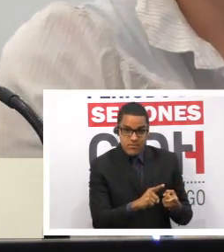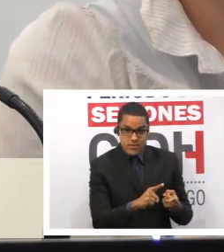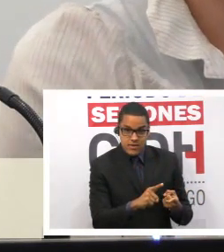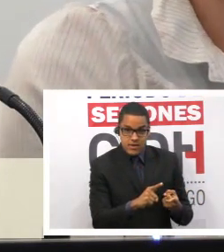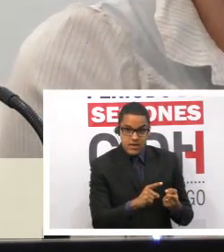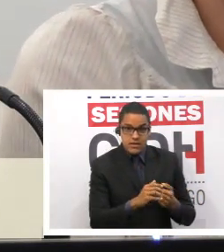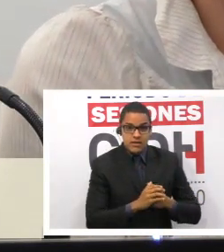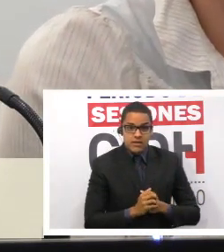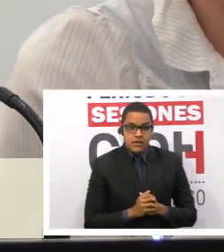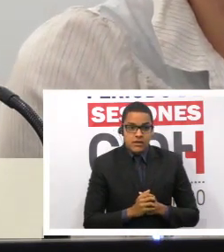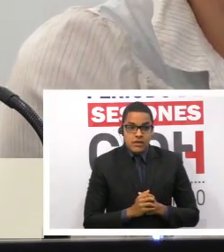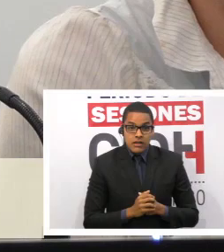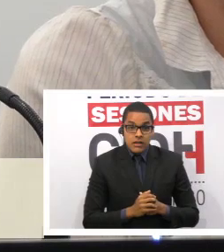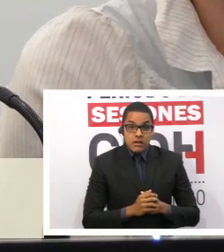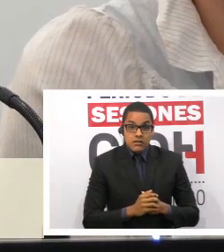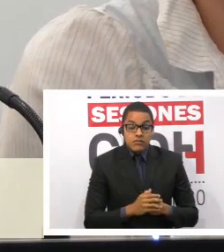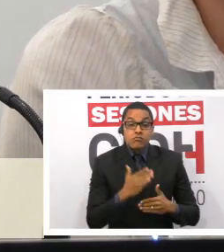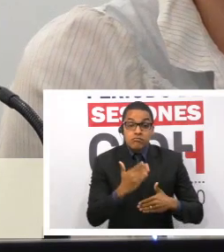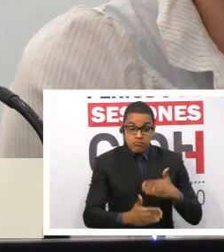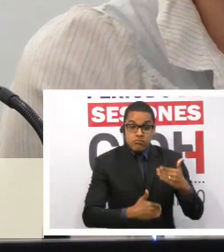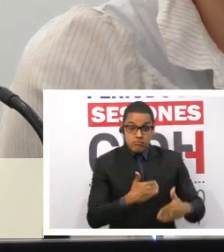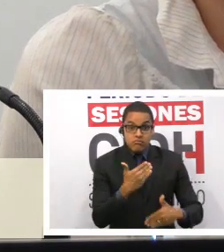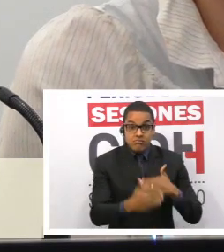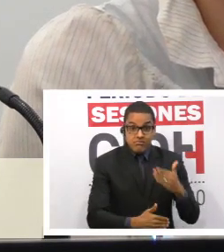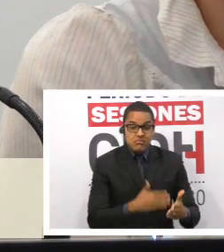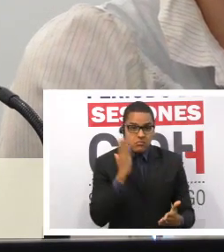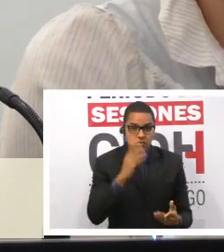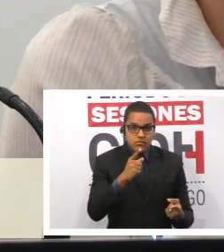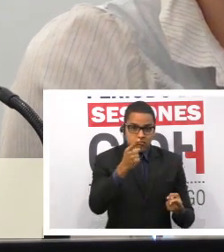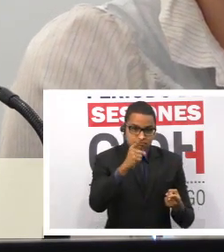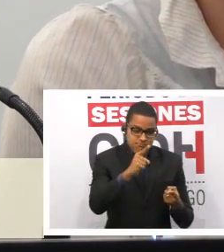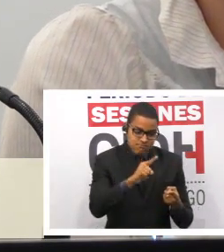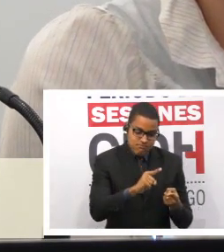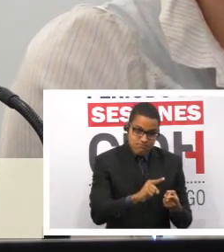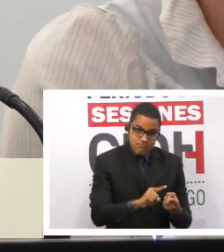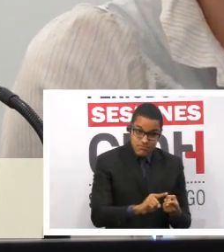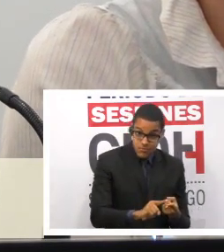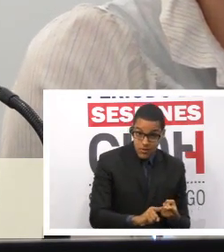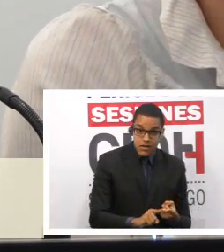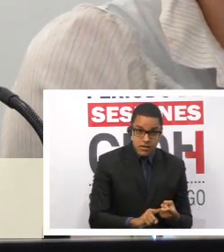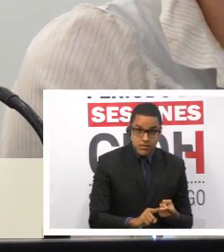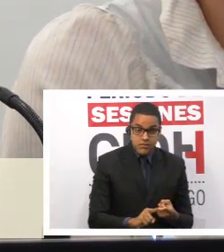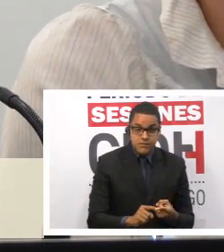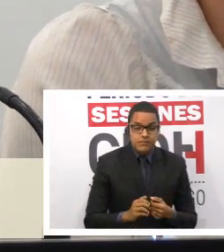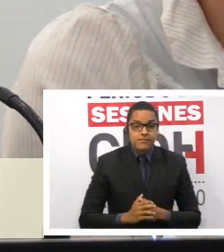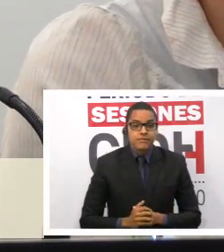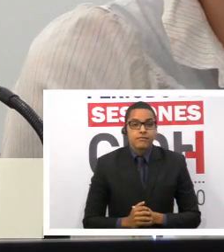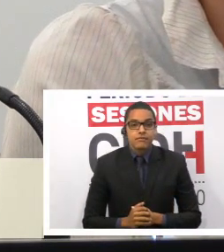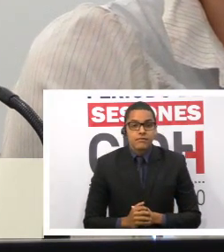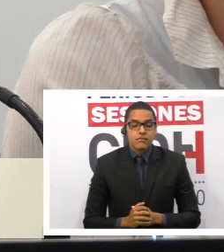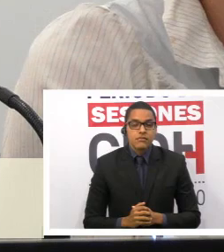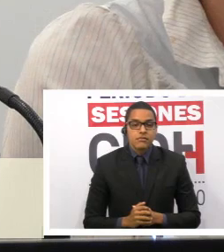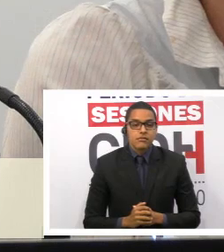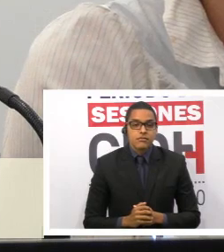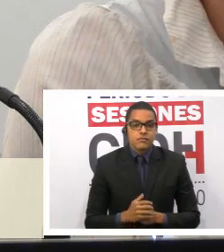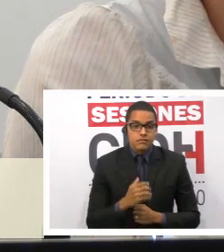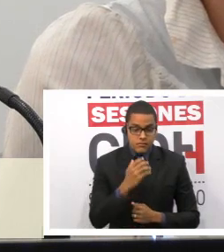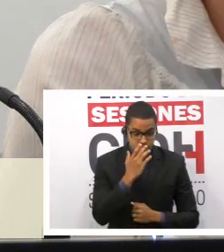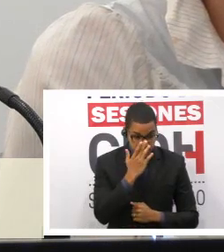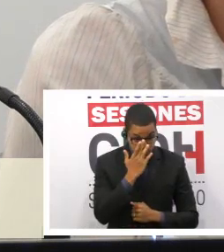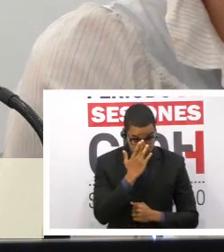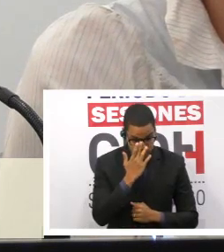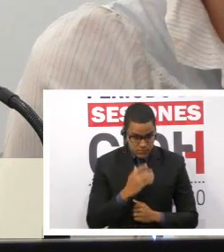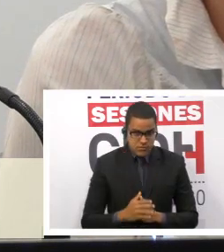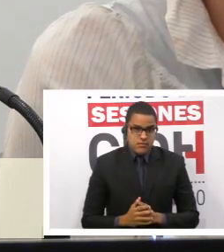disminuciones en la asignación de recursos previstas en las leyes de presupuestos y en la reasignación y su ejecución de partidas presupuestarias por parte del poder